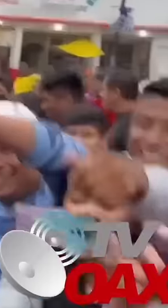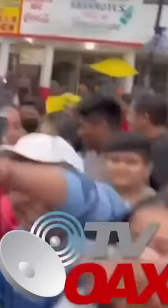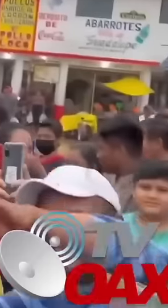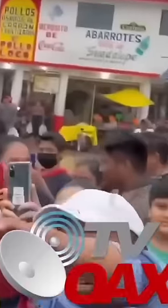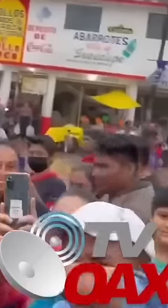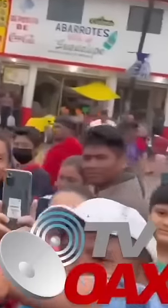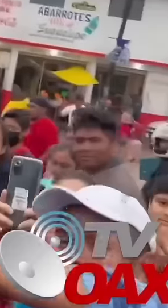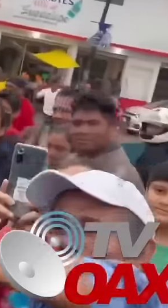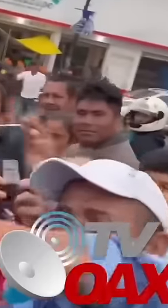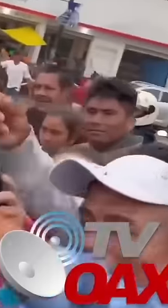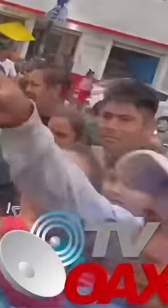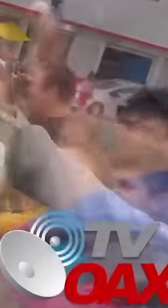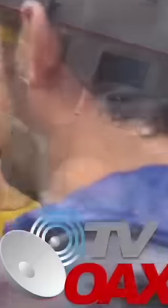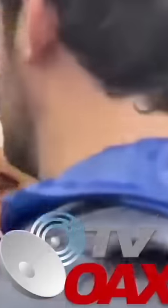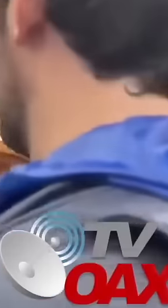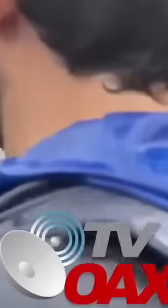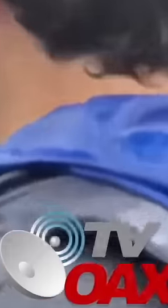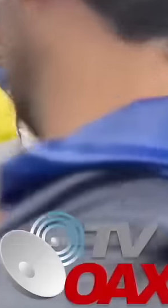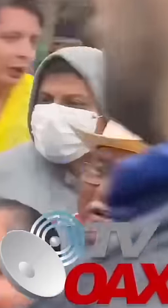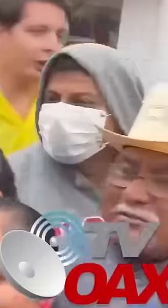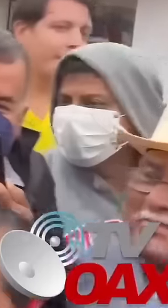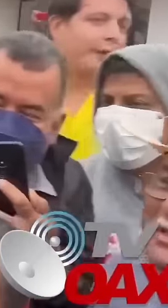suerte. Chacaramos contigo.